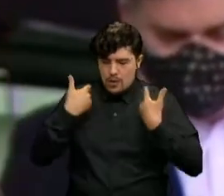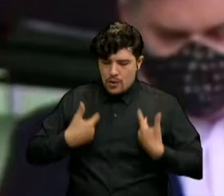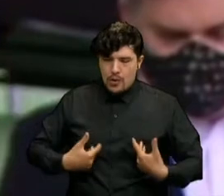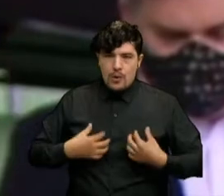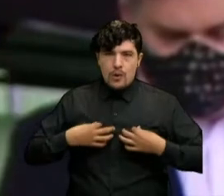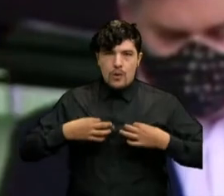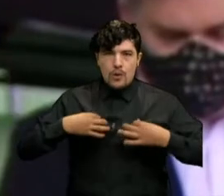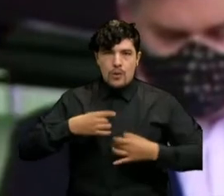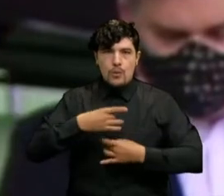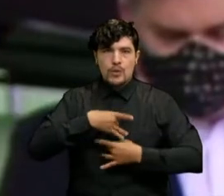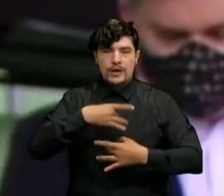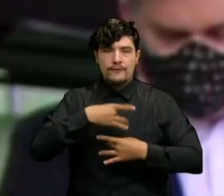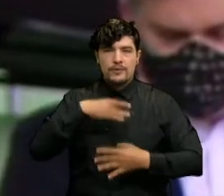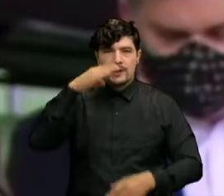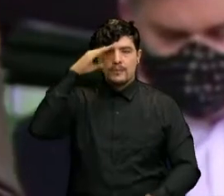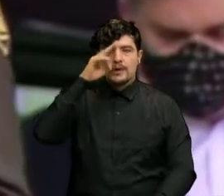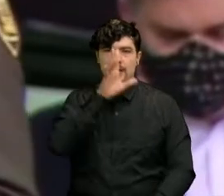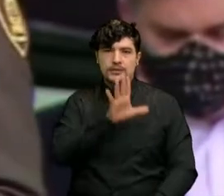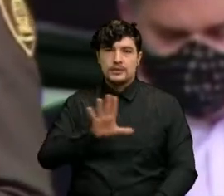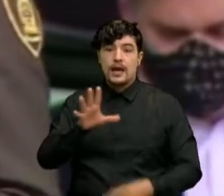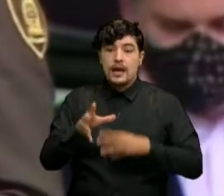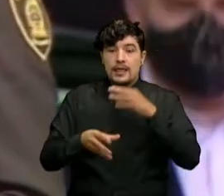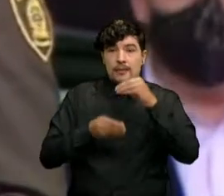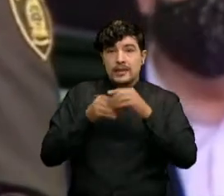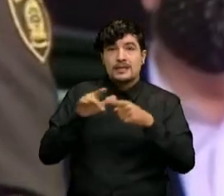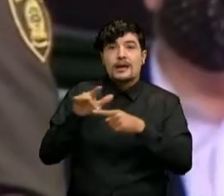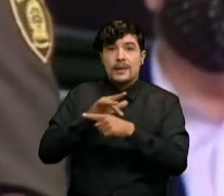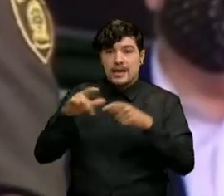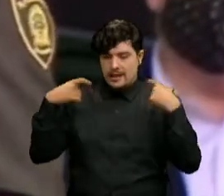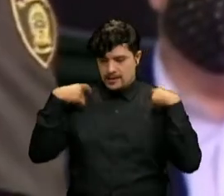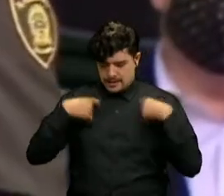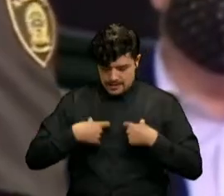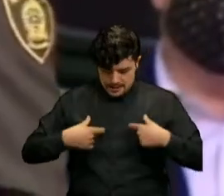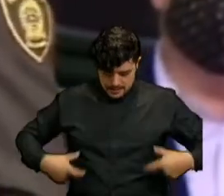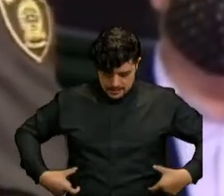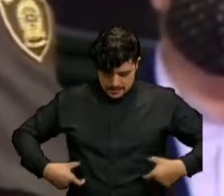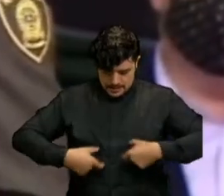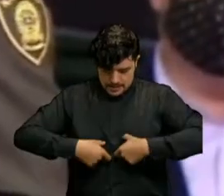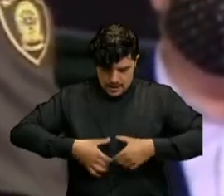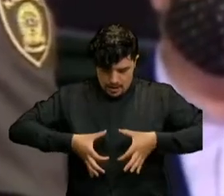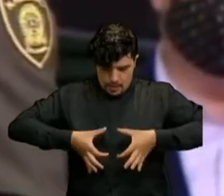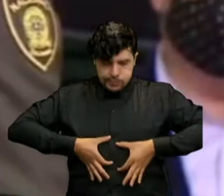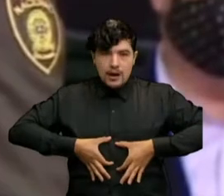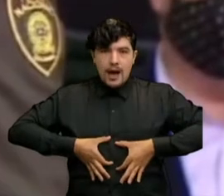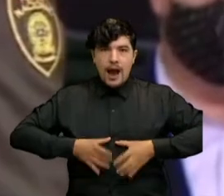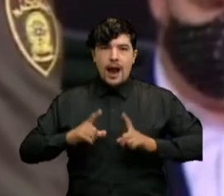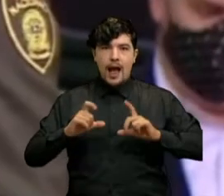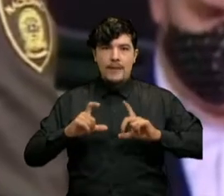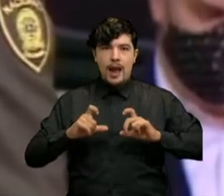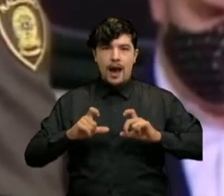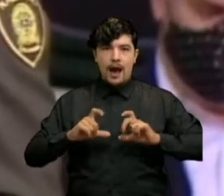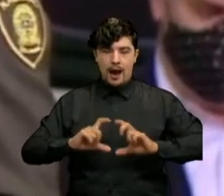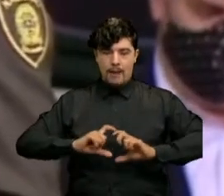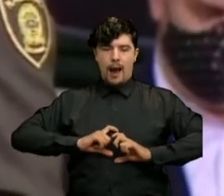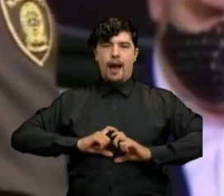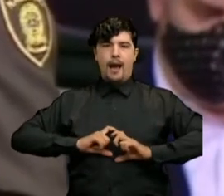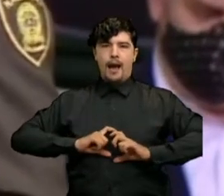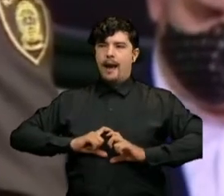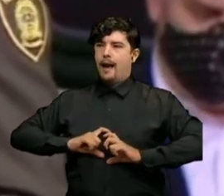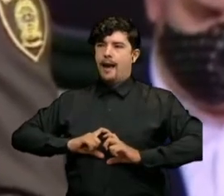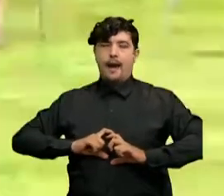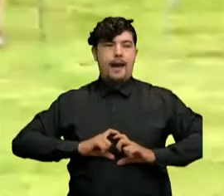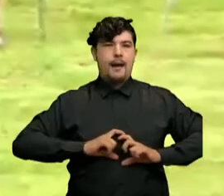técnicas. Estas body cams comenzará la adquisición progresiva,